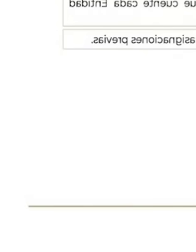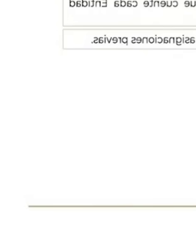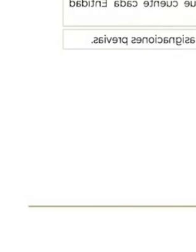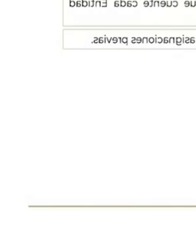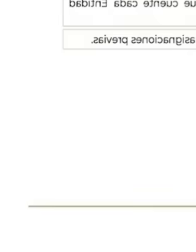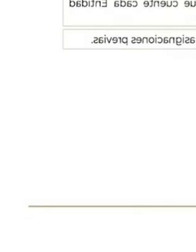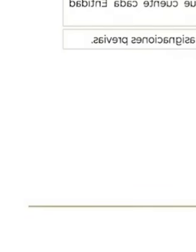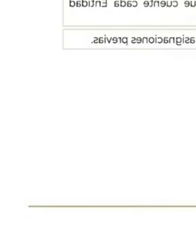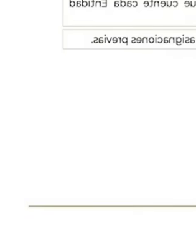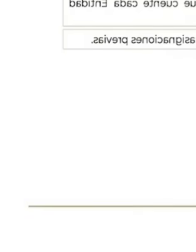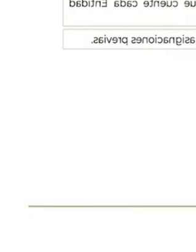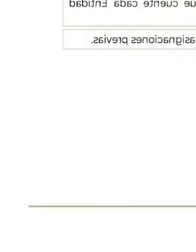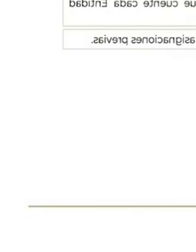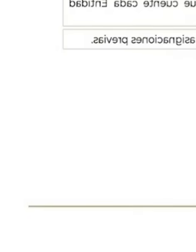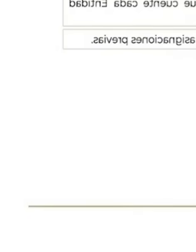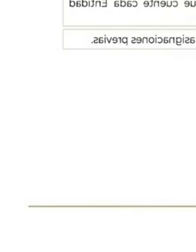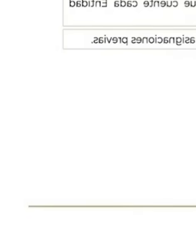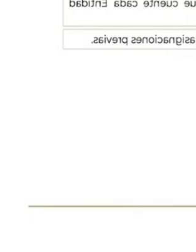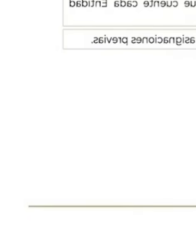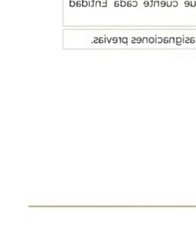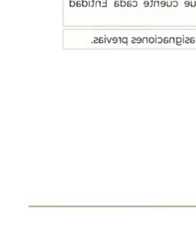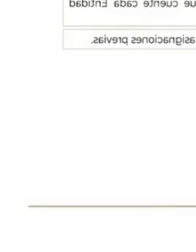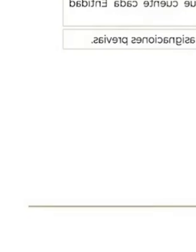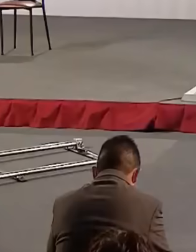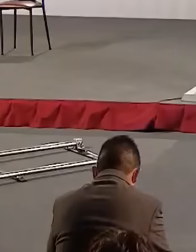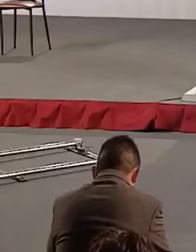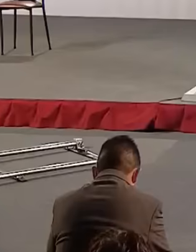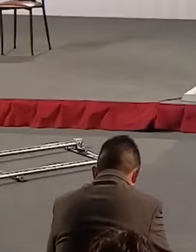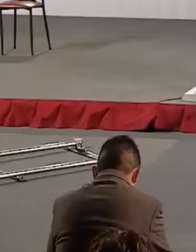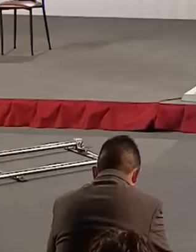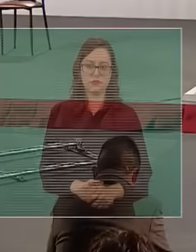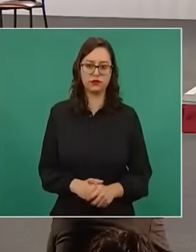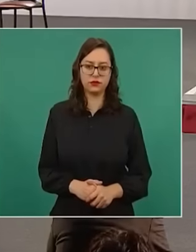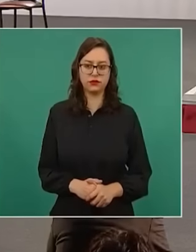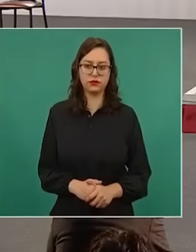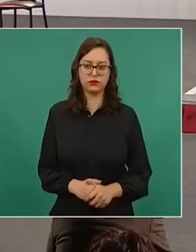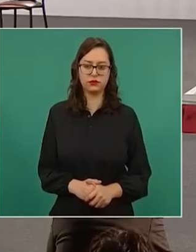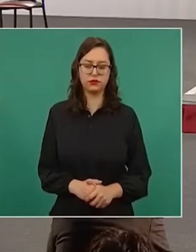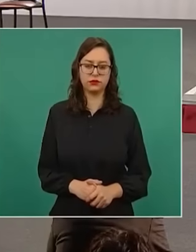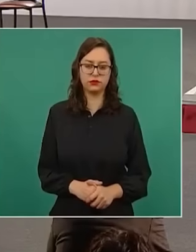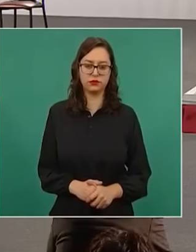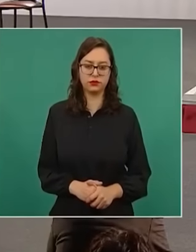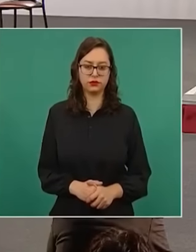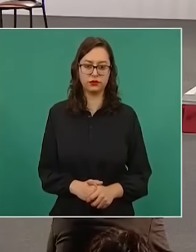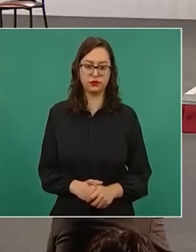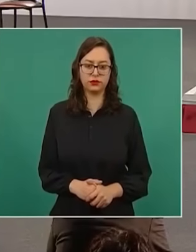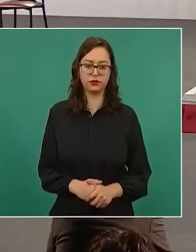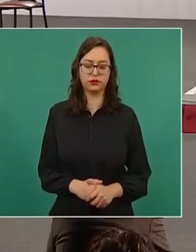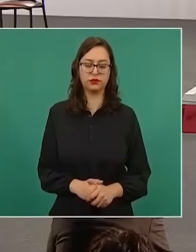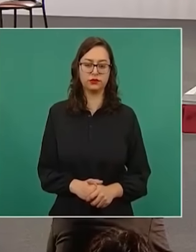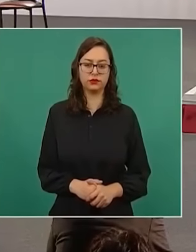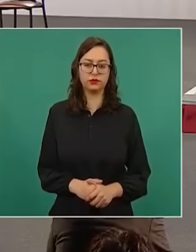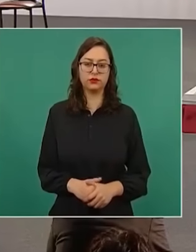oposición no estaba lista acaba de recibir un premio por ser la banquera del